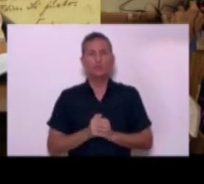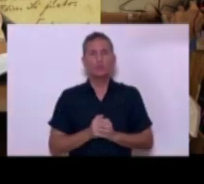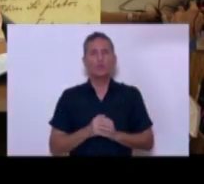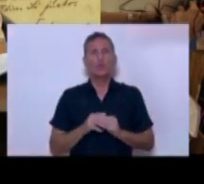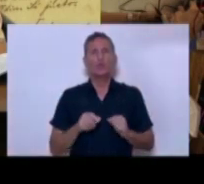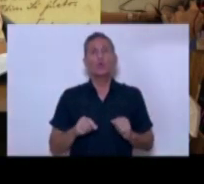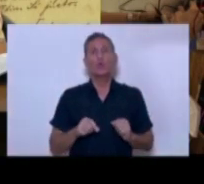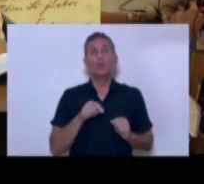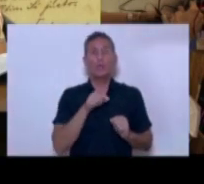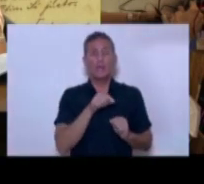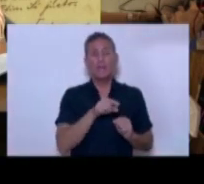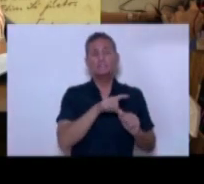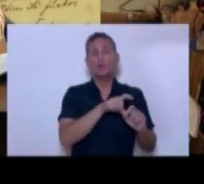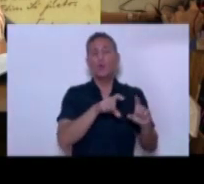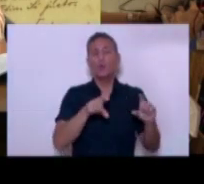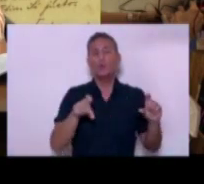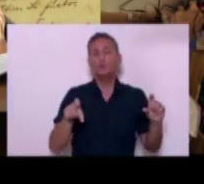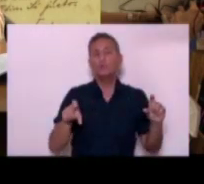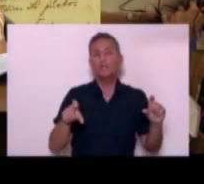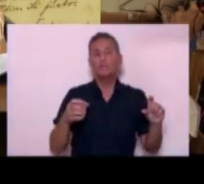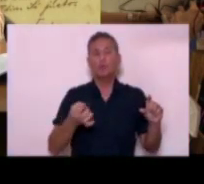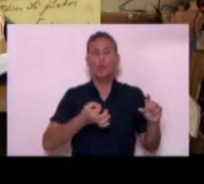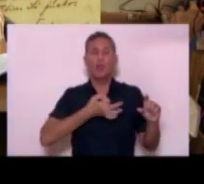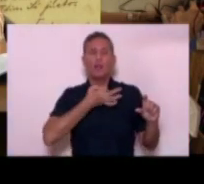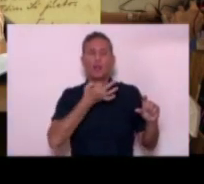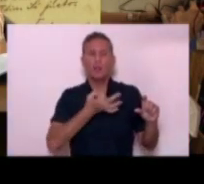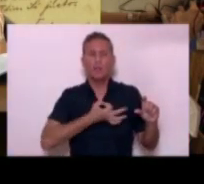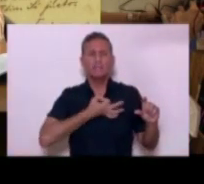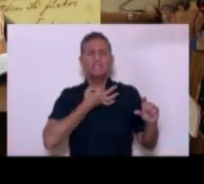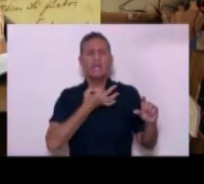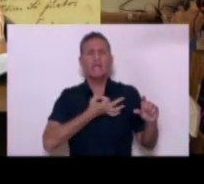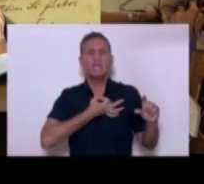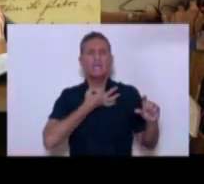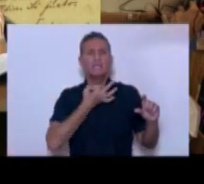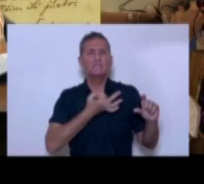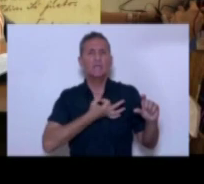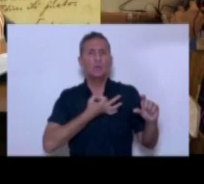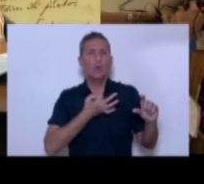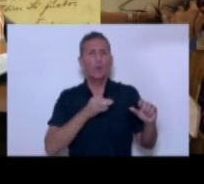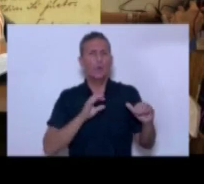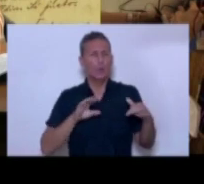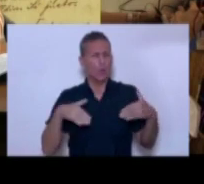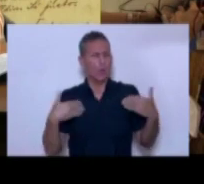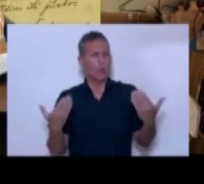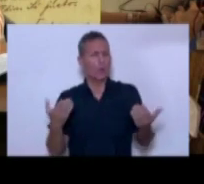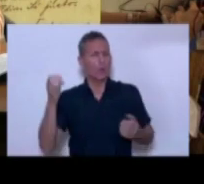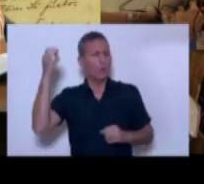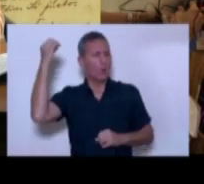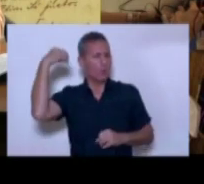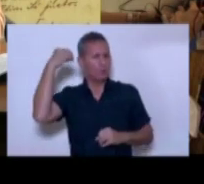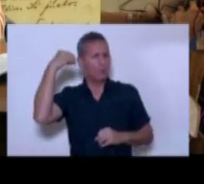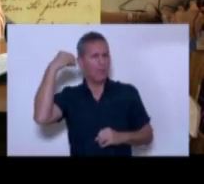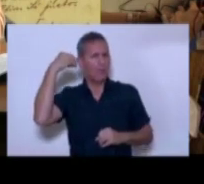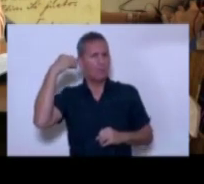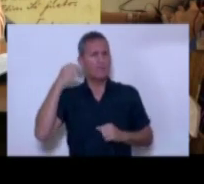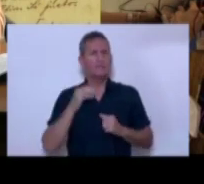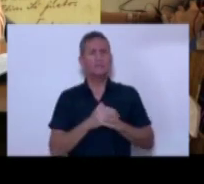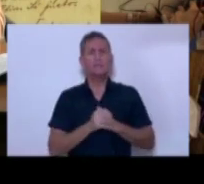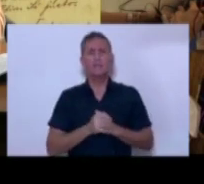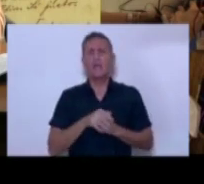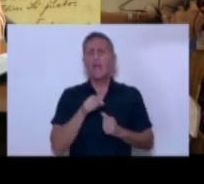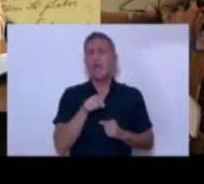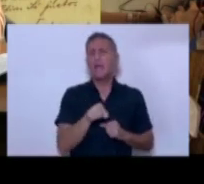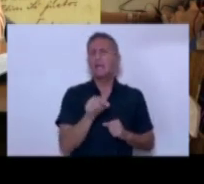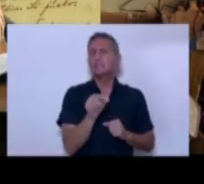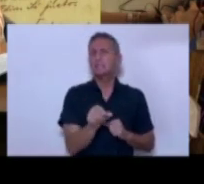que les leí ya deben haberse percatado de que es un texto descriptivo, ¿verdad? ¿Cómo se dieron